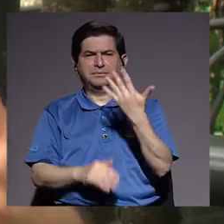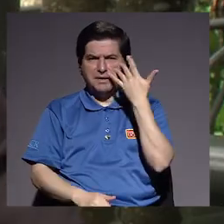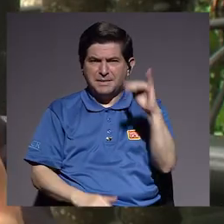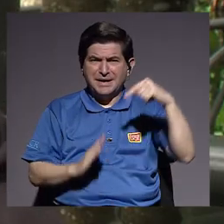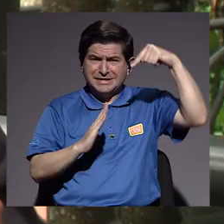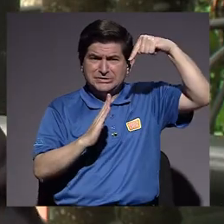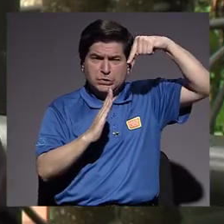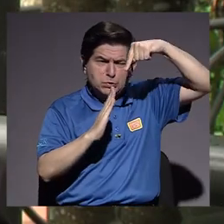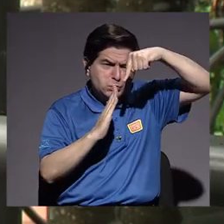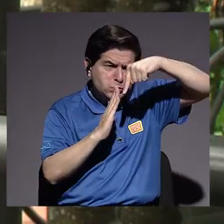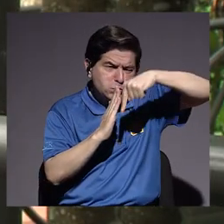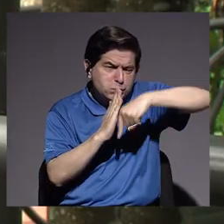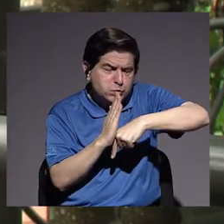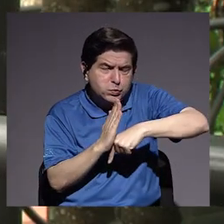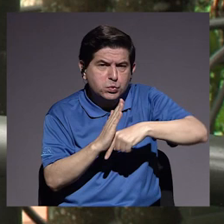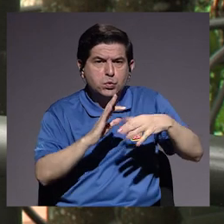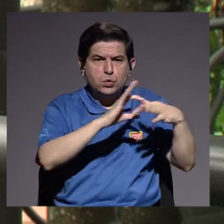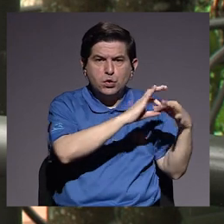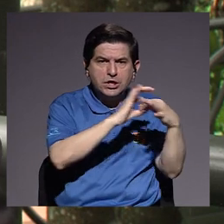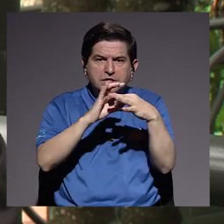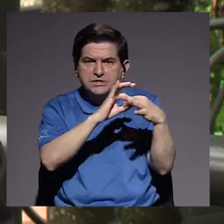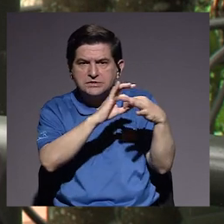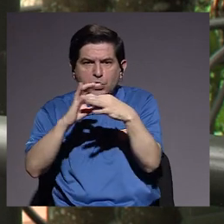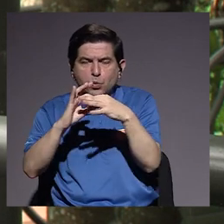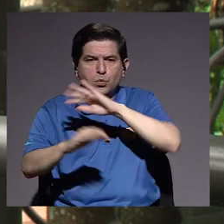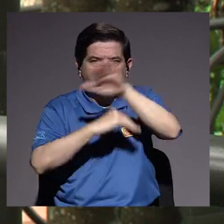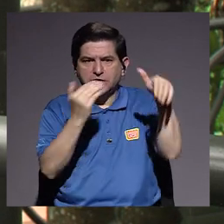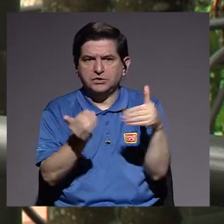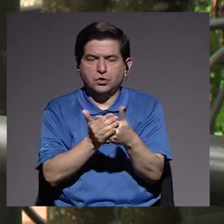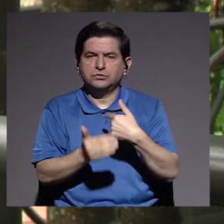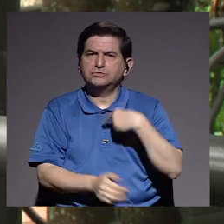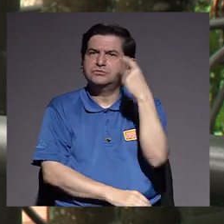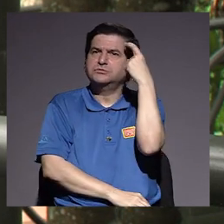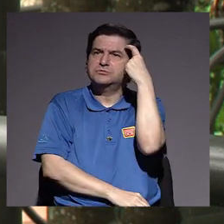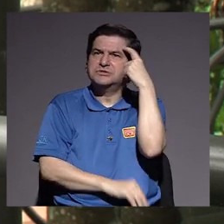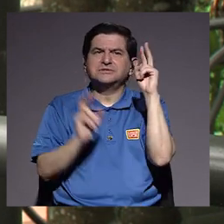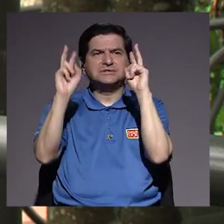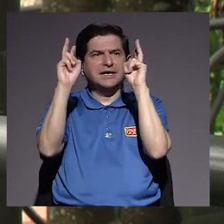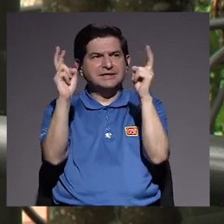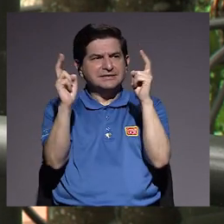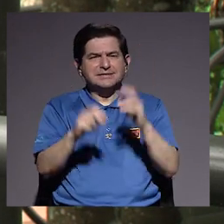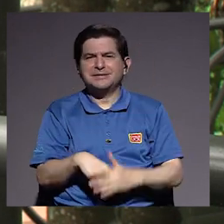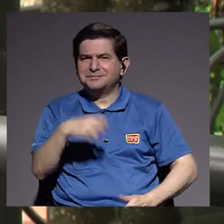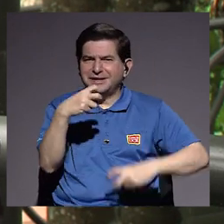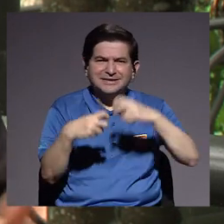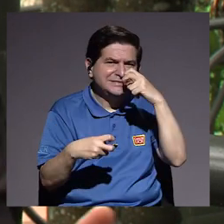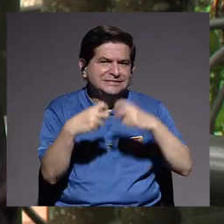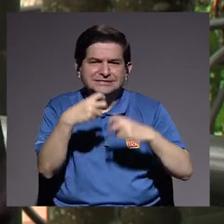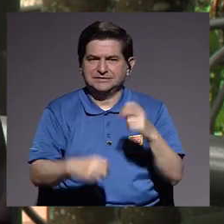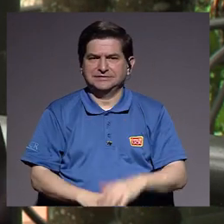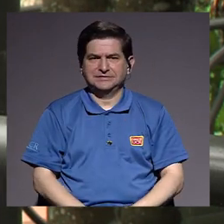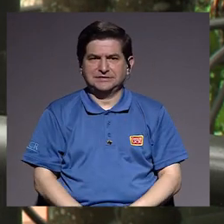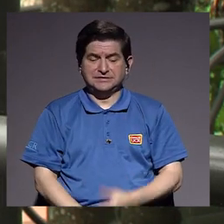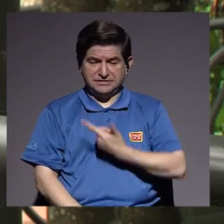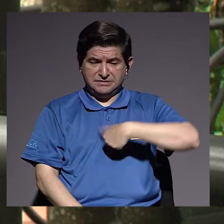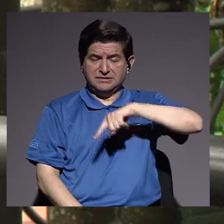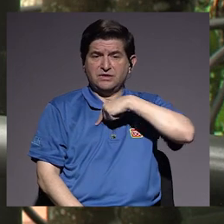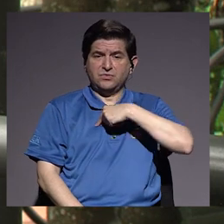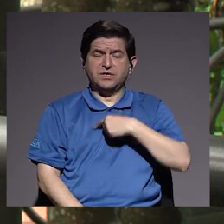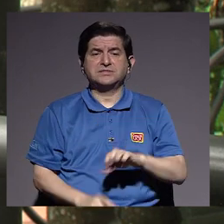más bien se apalancan cada uno. Y a mí me gusta pensar también ese tema de la crisis en función de lo que somos como sociedad,